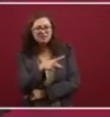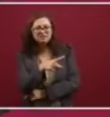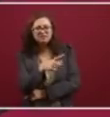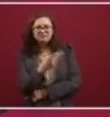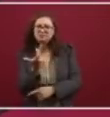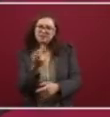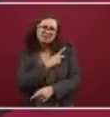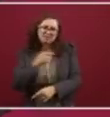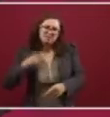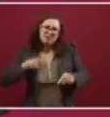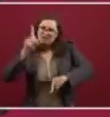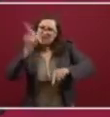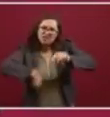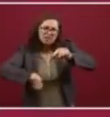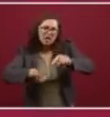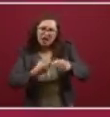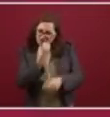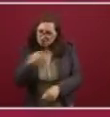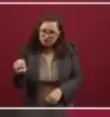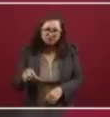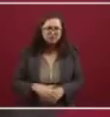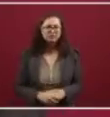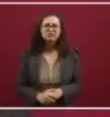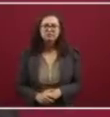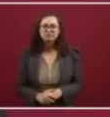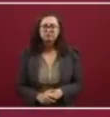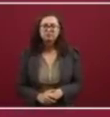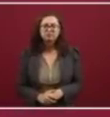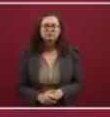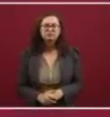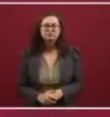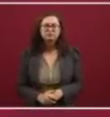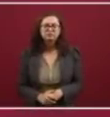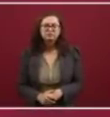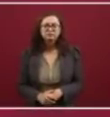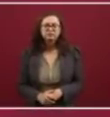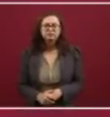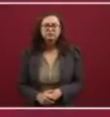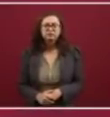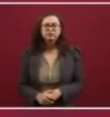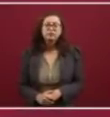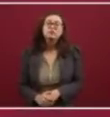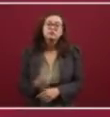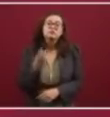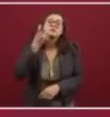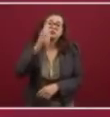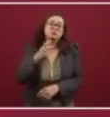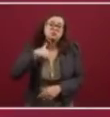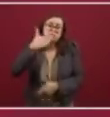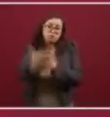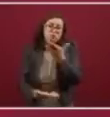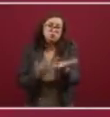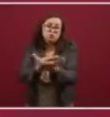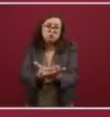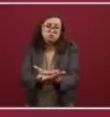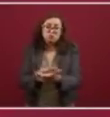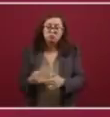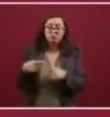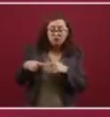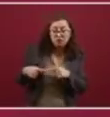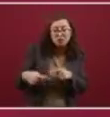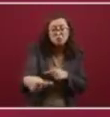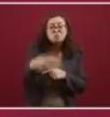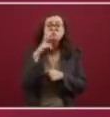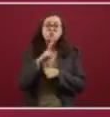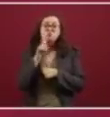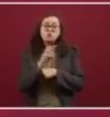Entonces hay que quitarlo. Y por eso la revocación del mandato, ese